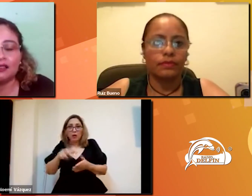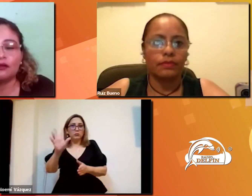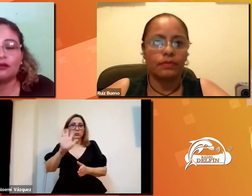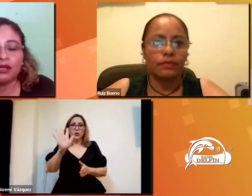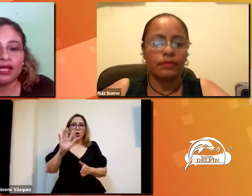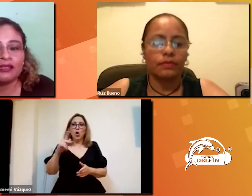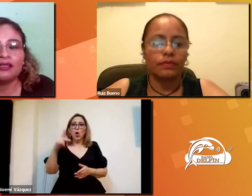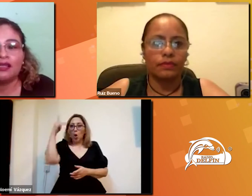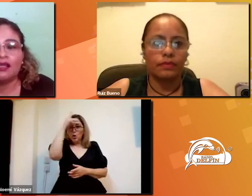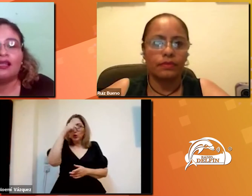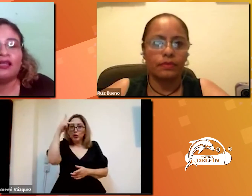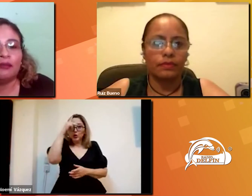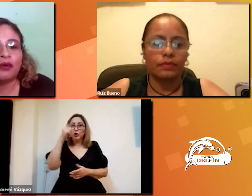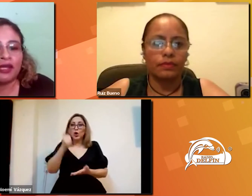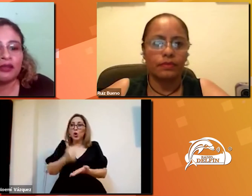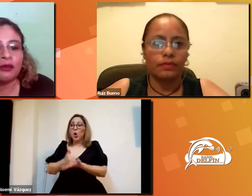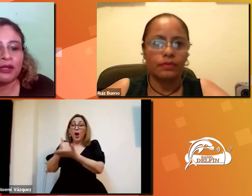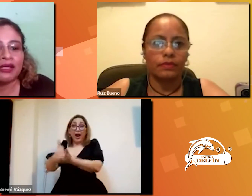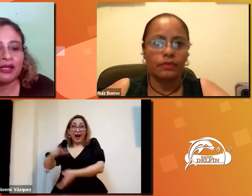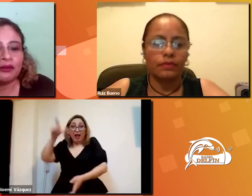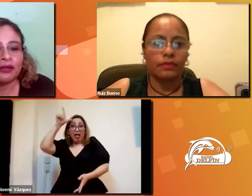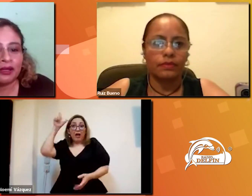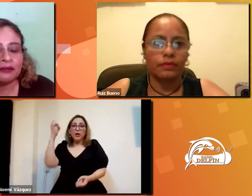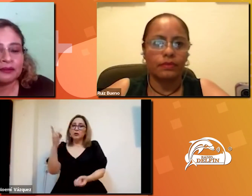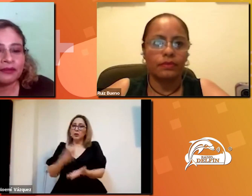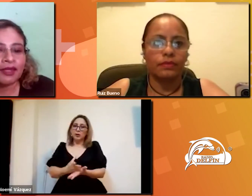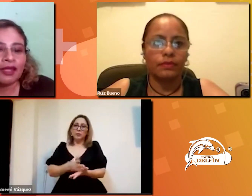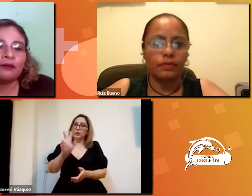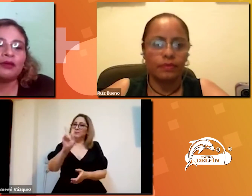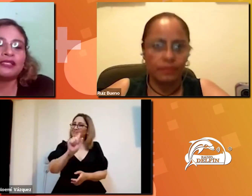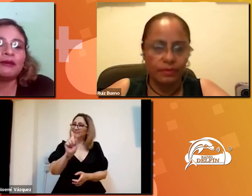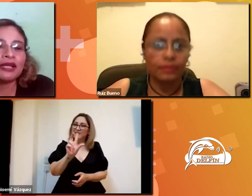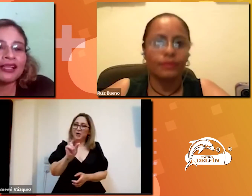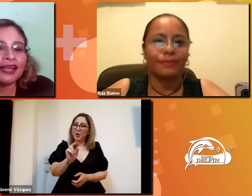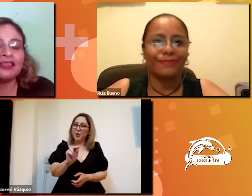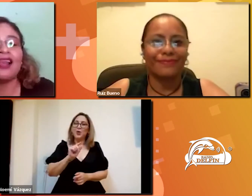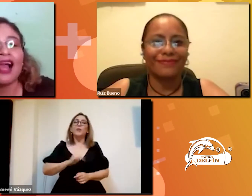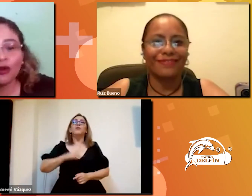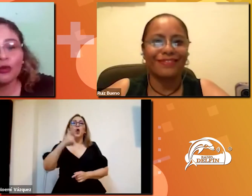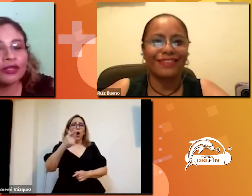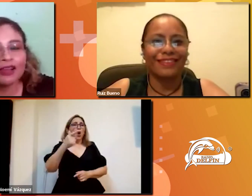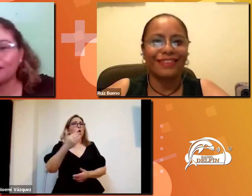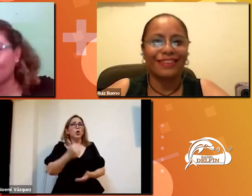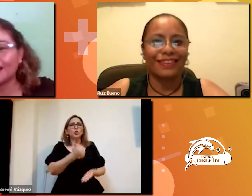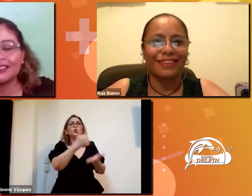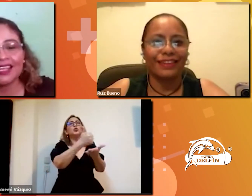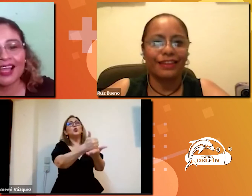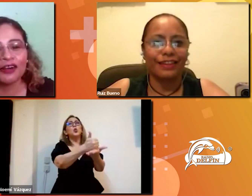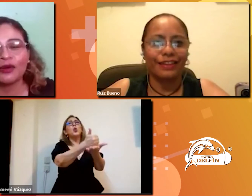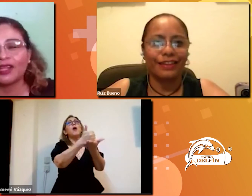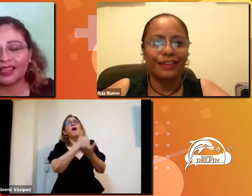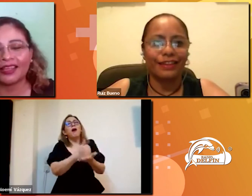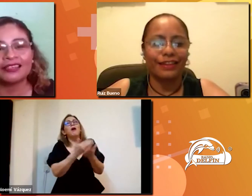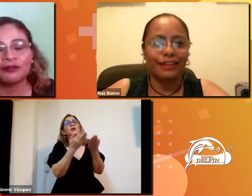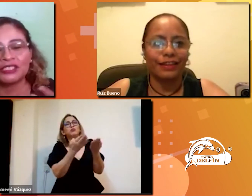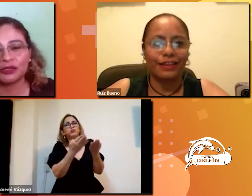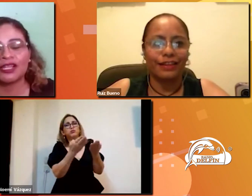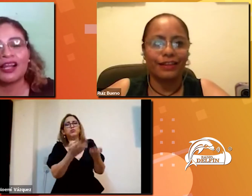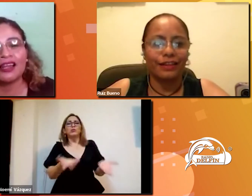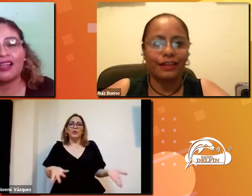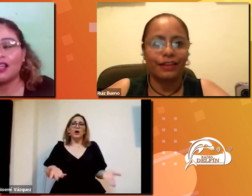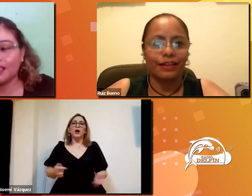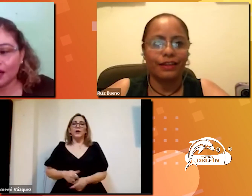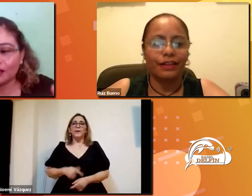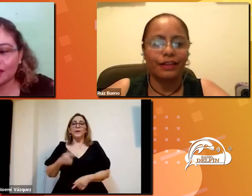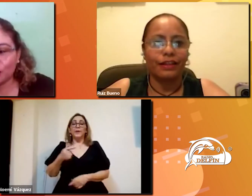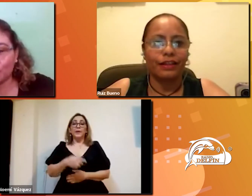a sentirnos bien, y por qué no pedir ayuda. Pues en verdad, ¿alguna frase, algo que quieras